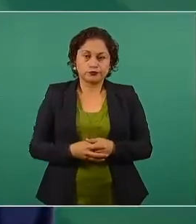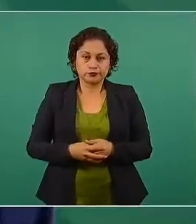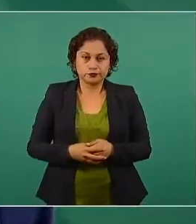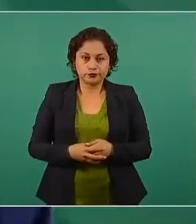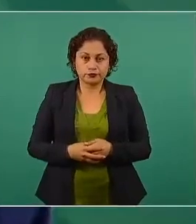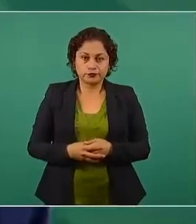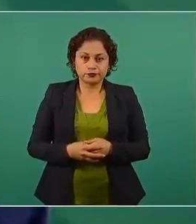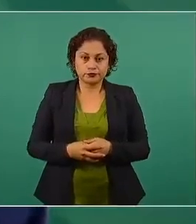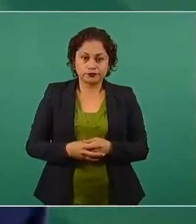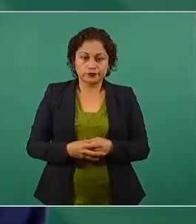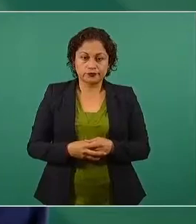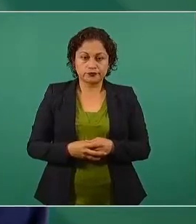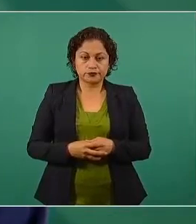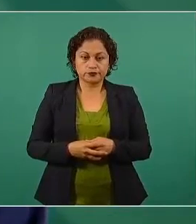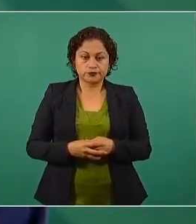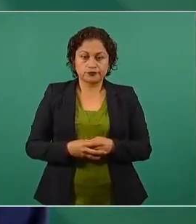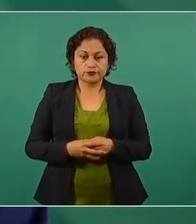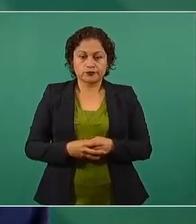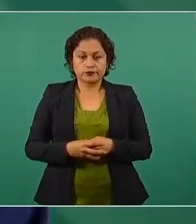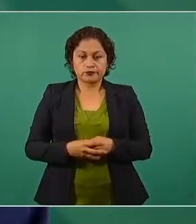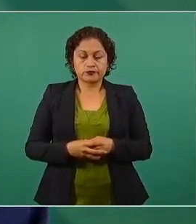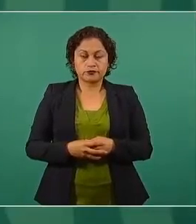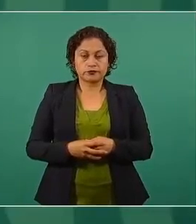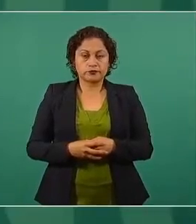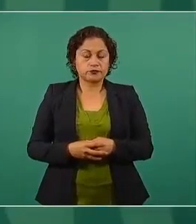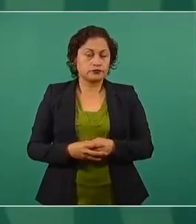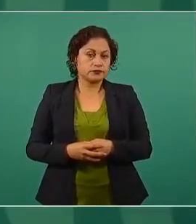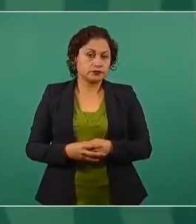o airadas, ¿no?